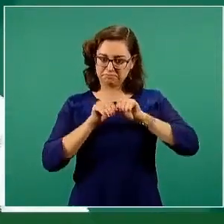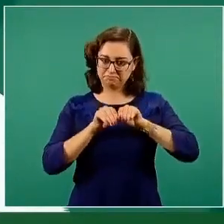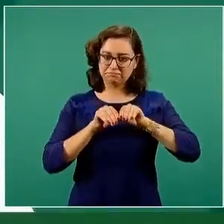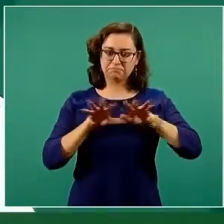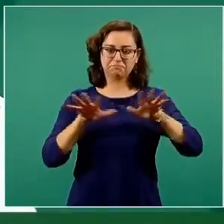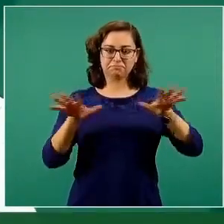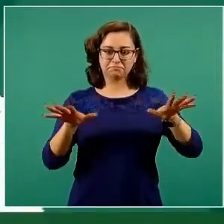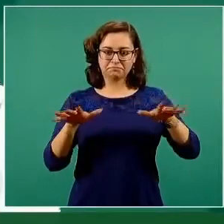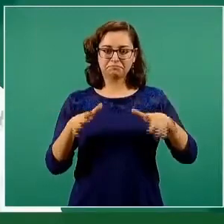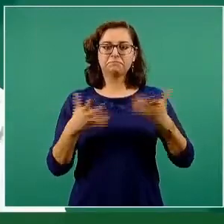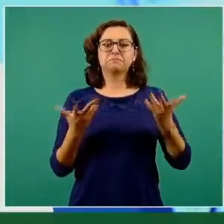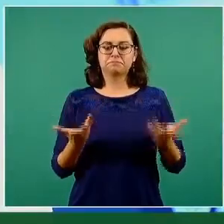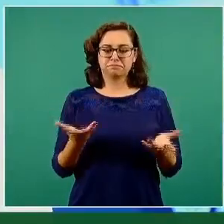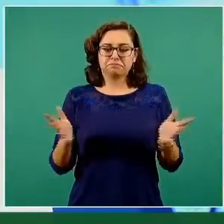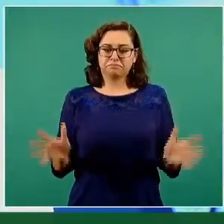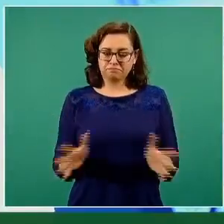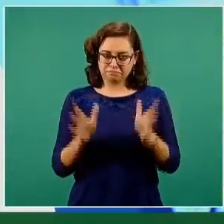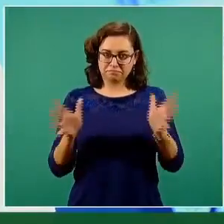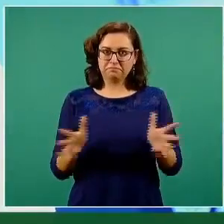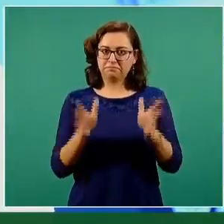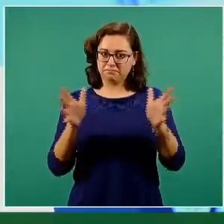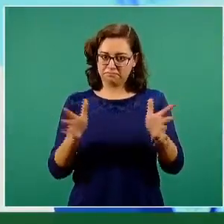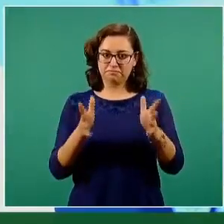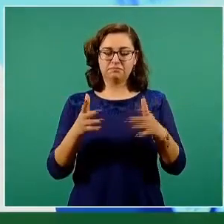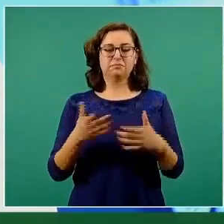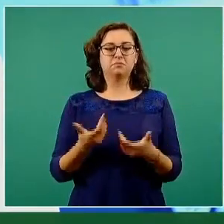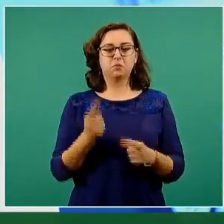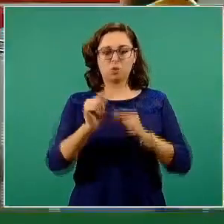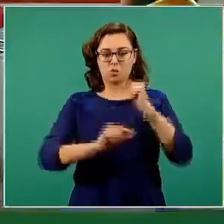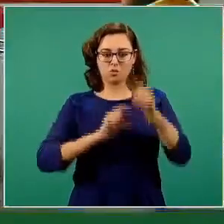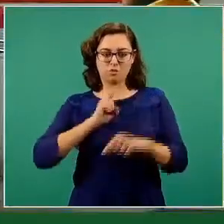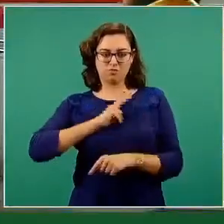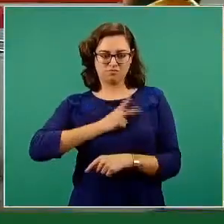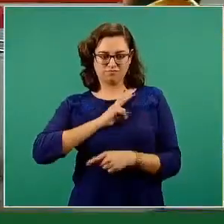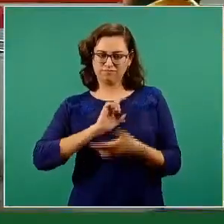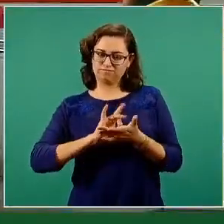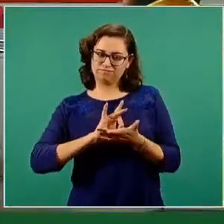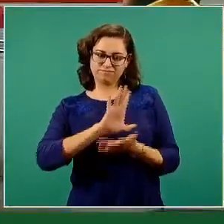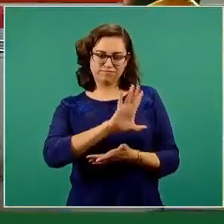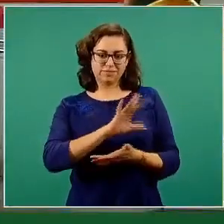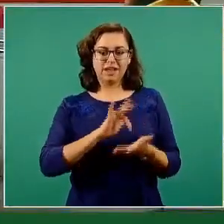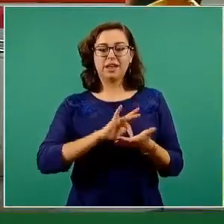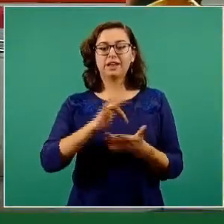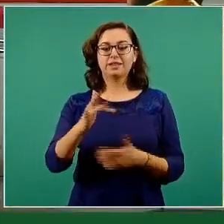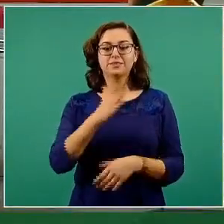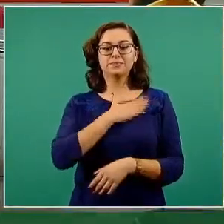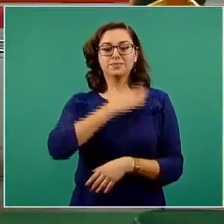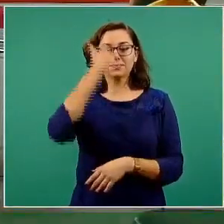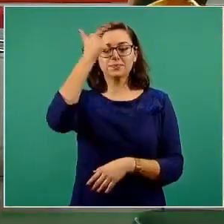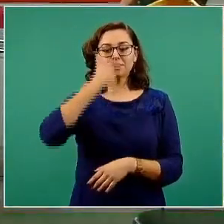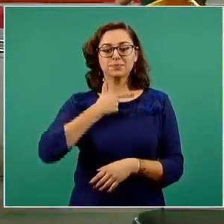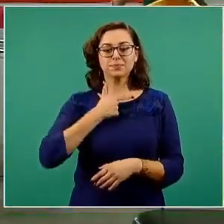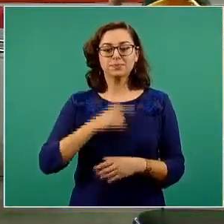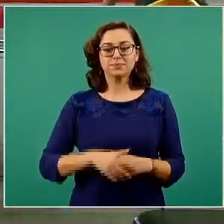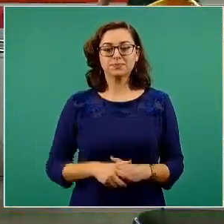estarán empujando hacia afuera a la epidemia. Muchas gracias, muy buenas noches. Gracias.